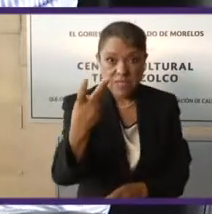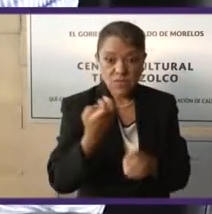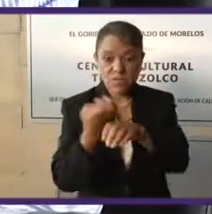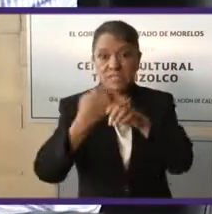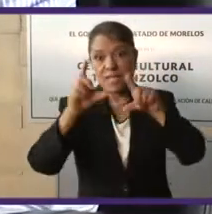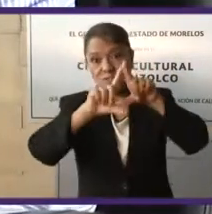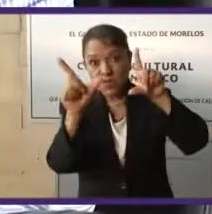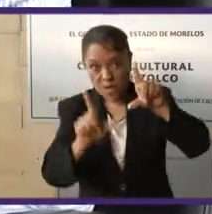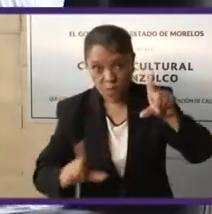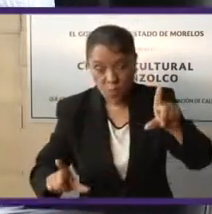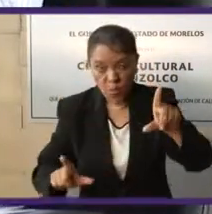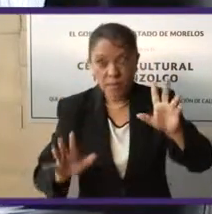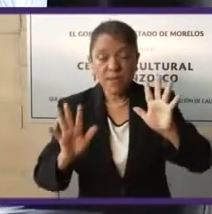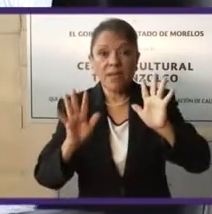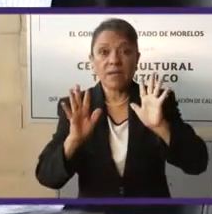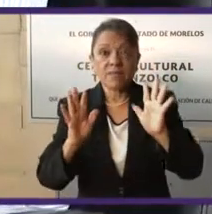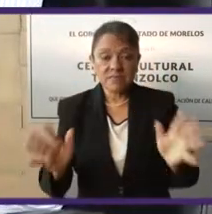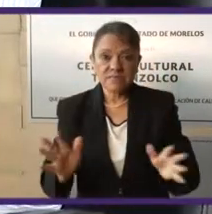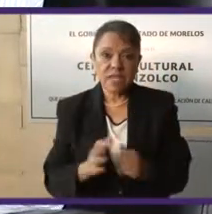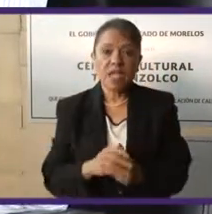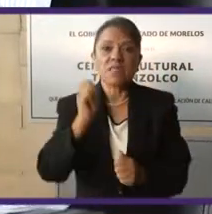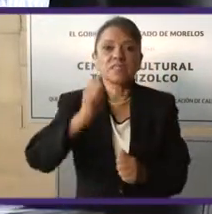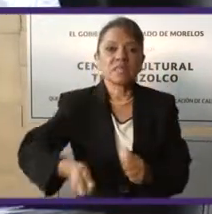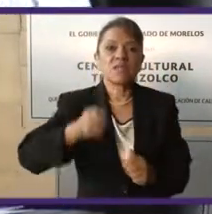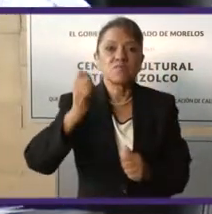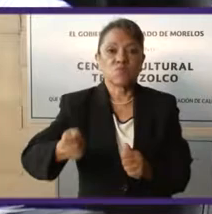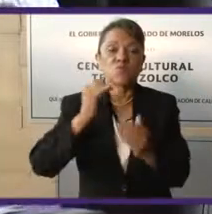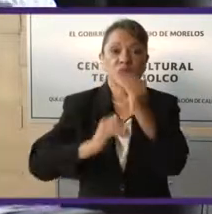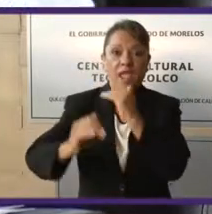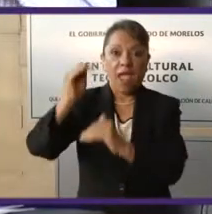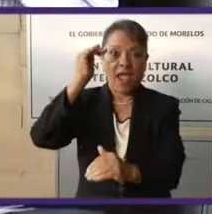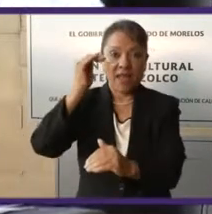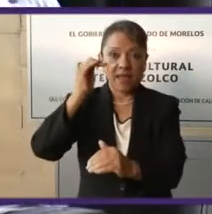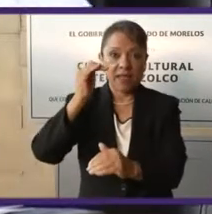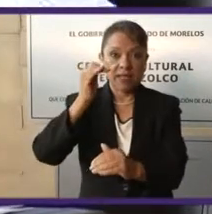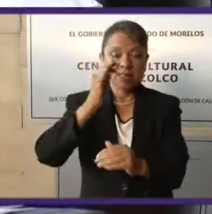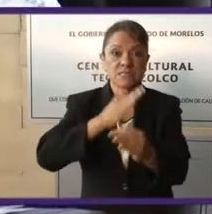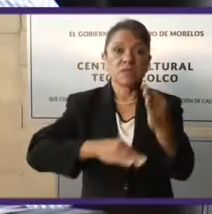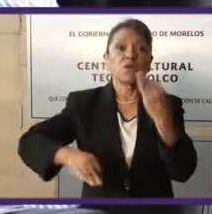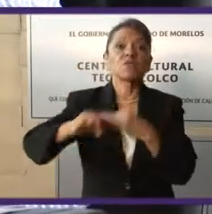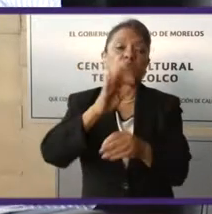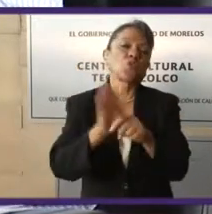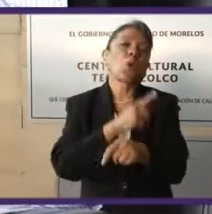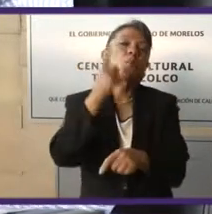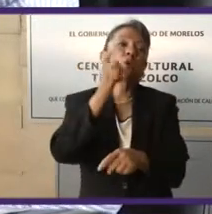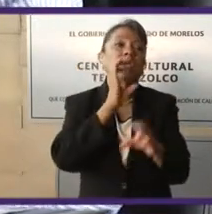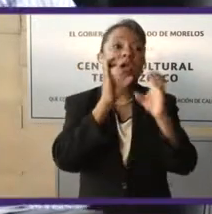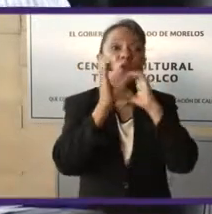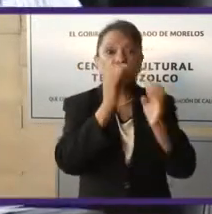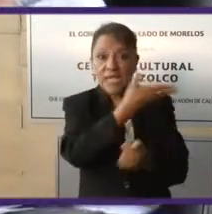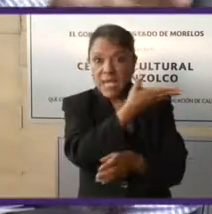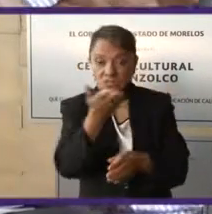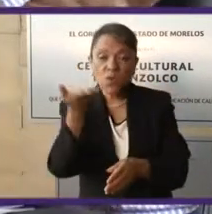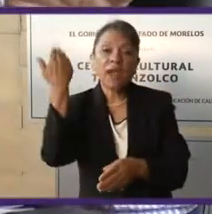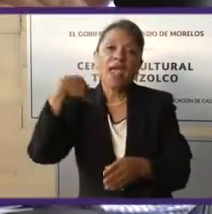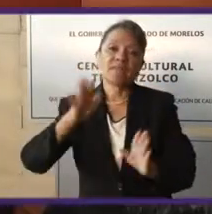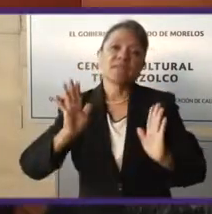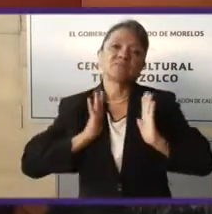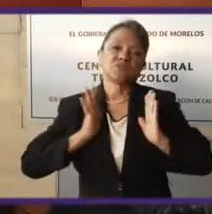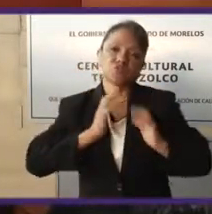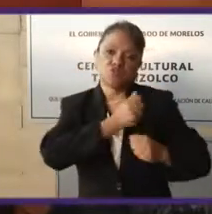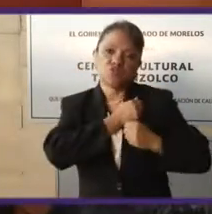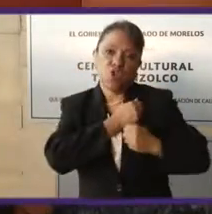República, los tribunales, los medios eran soldados del presidente. Eso decía